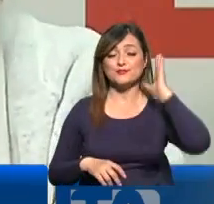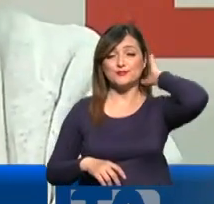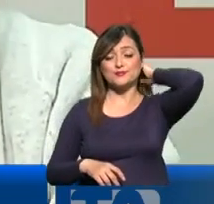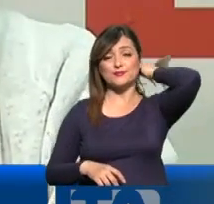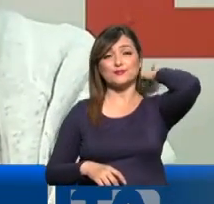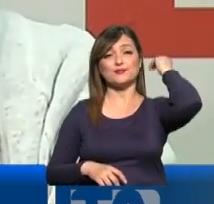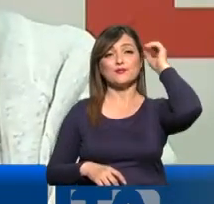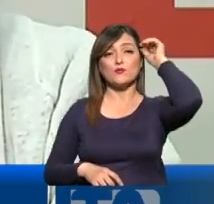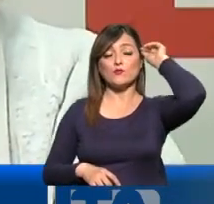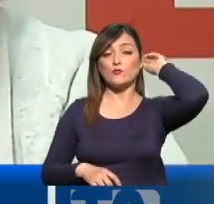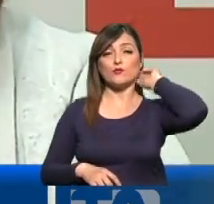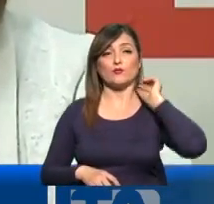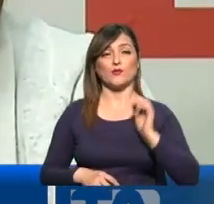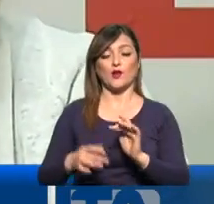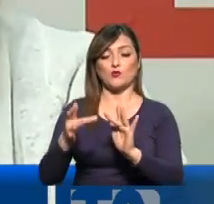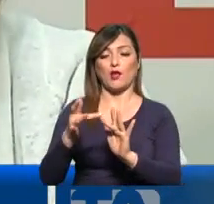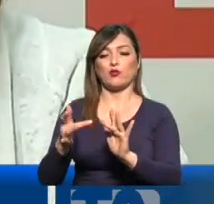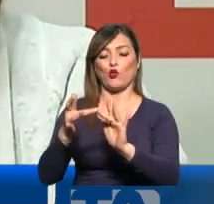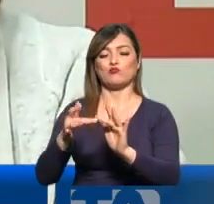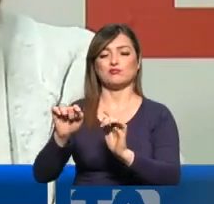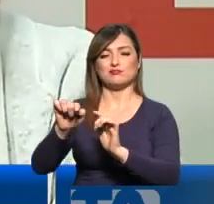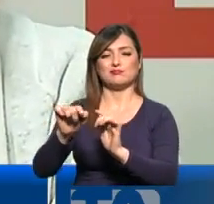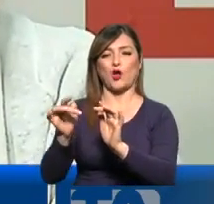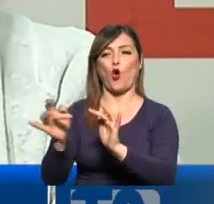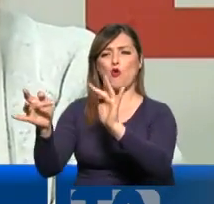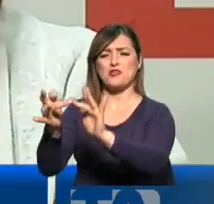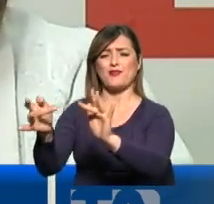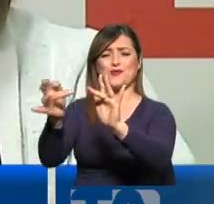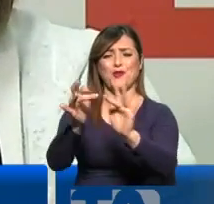los contactos de esos contactos, y los estamos